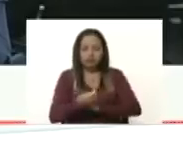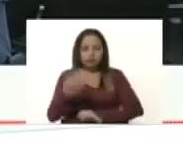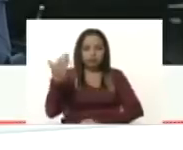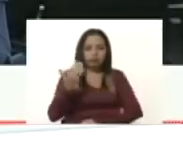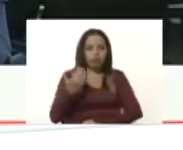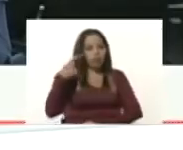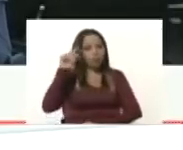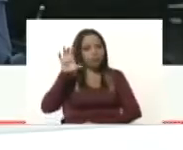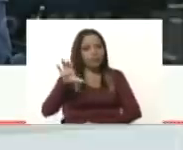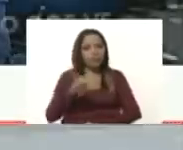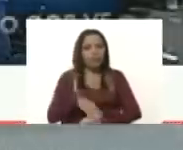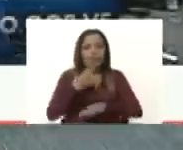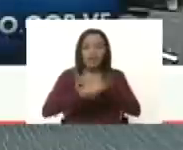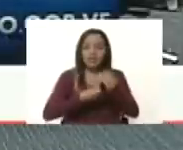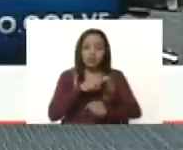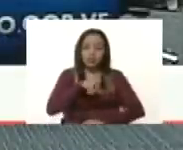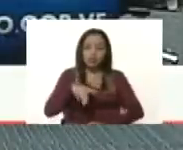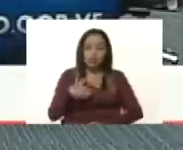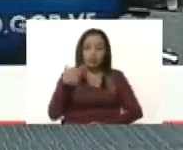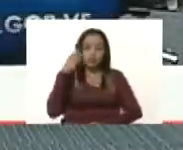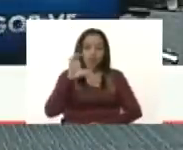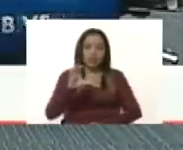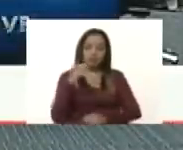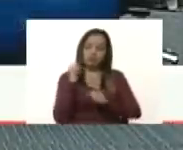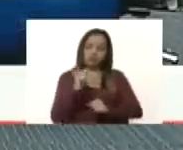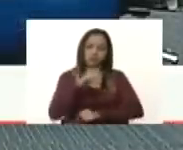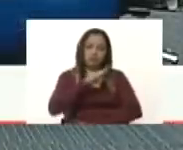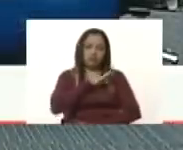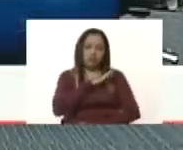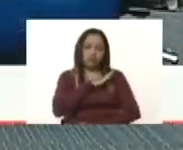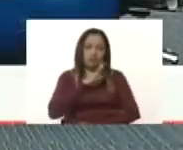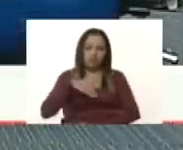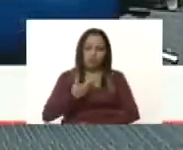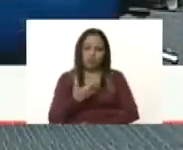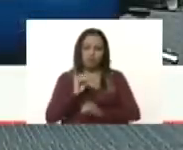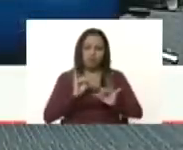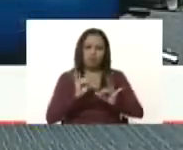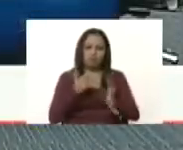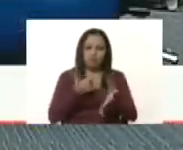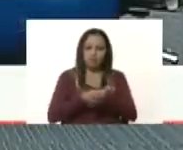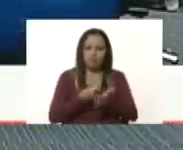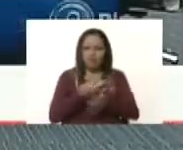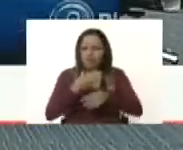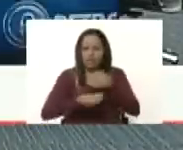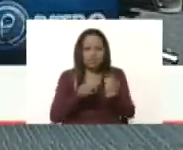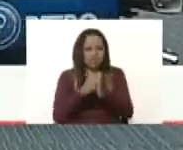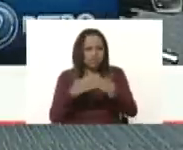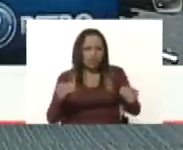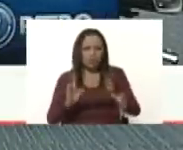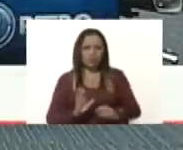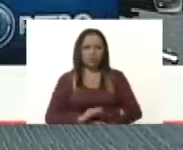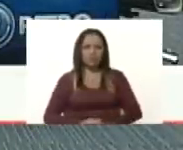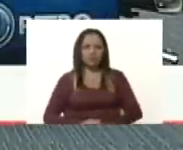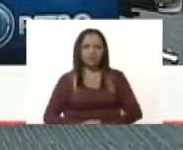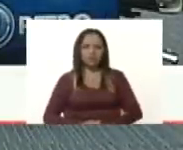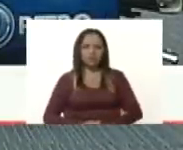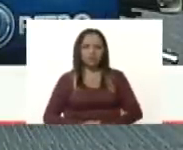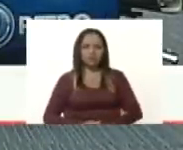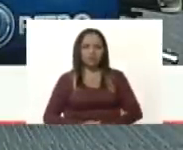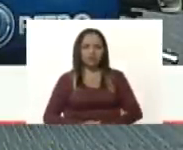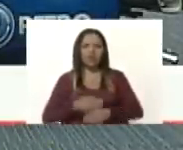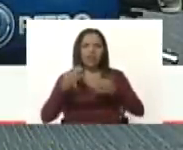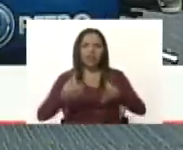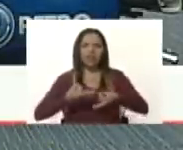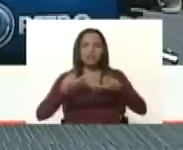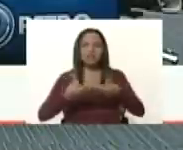y haciendo que nuestro país sea soberano, autosustentable, como debe ser en todo, en todo, en todo, todo. Siempre le